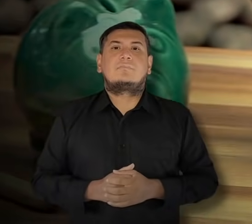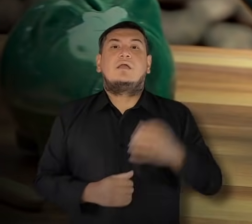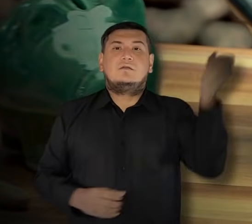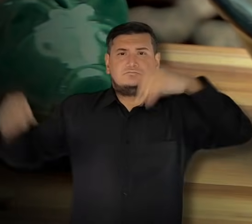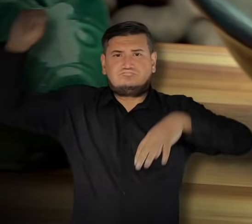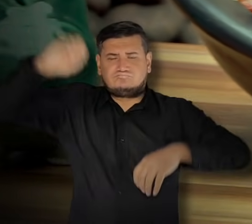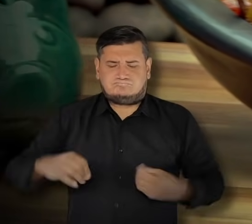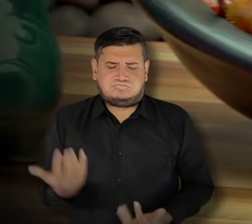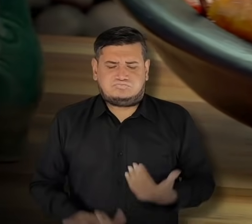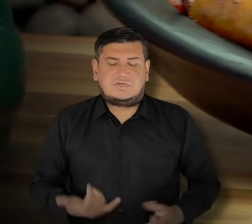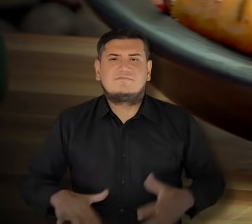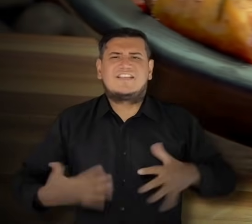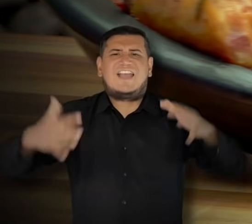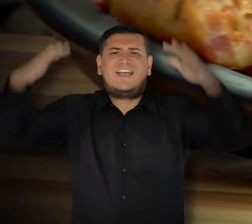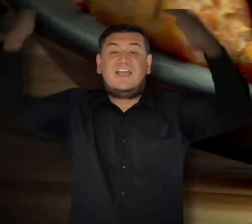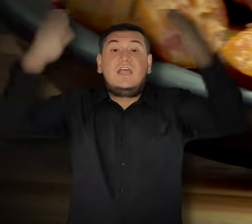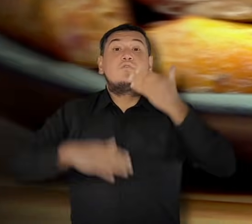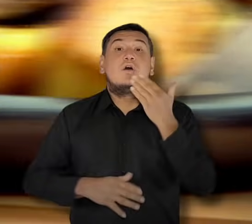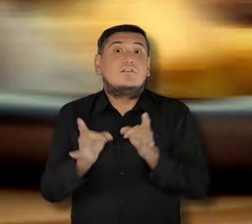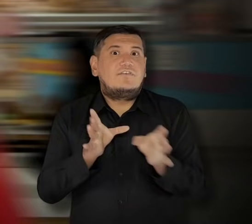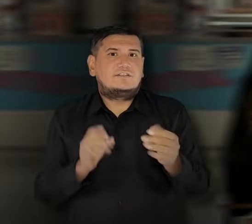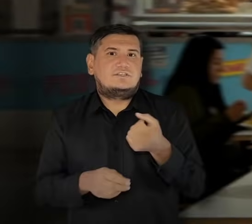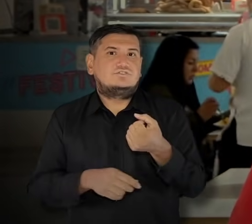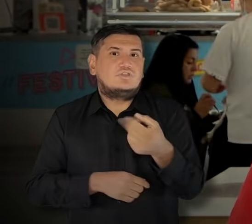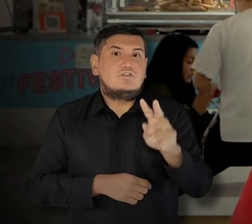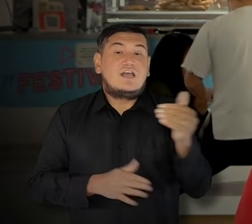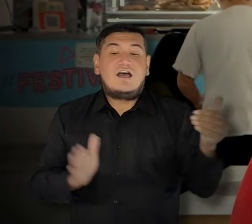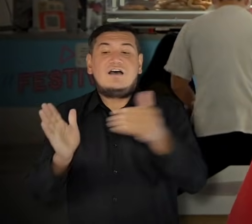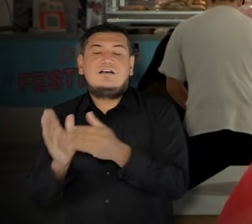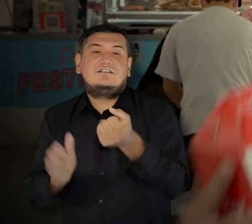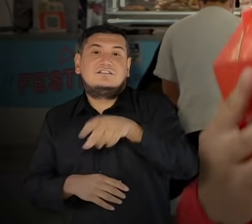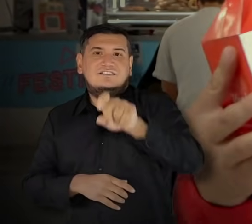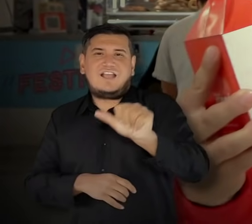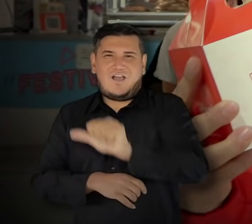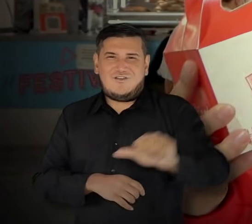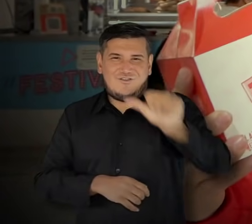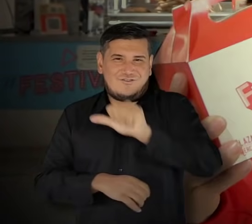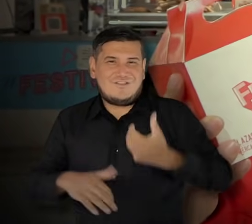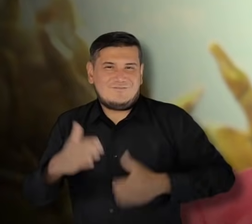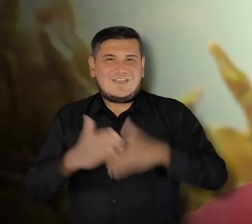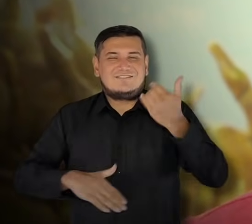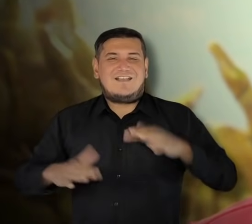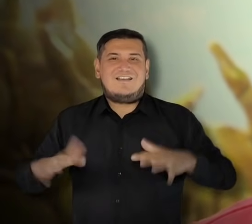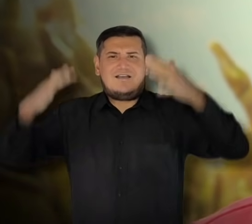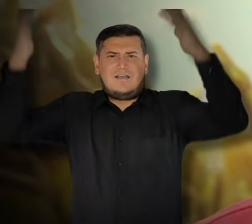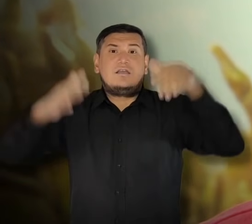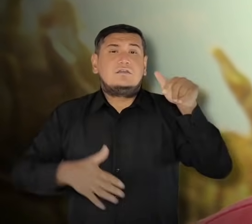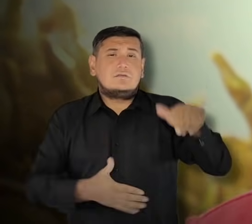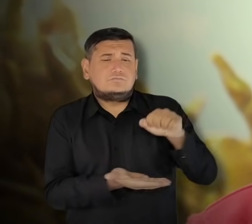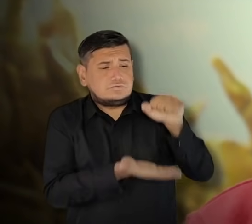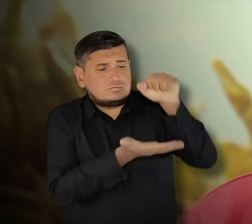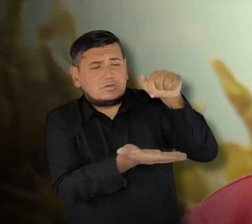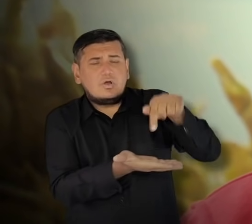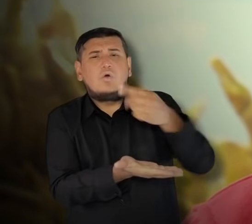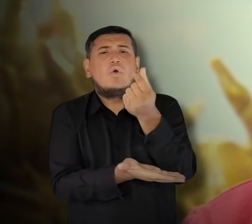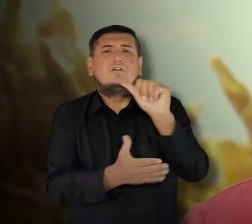mercado. Alista tus sentidos porque del 12 al 16 de agosto regresa Fritanga Fest. Y lo mejor de todo,